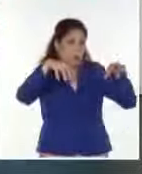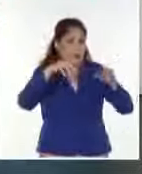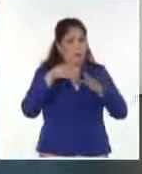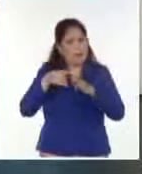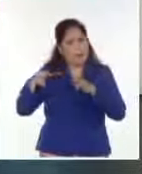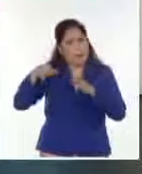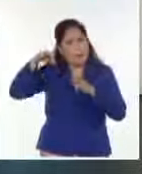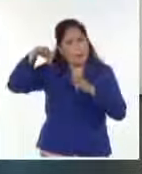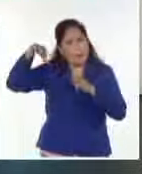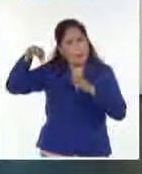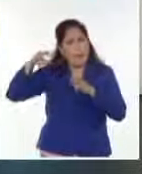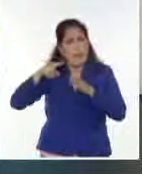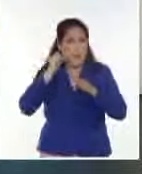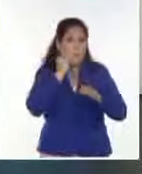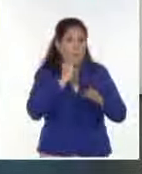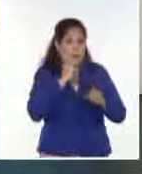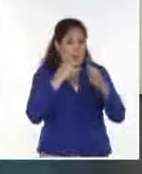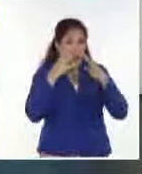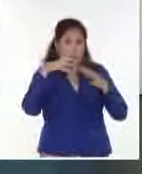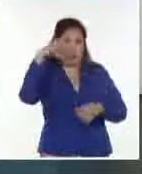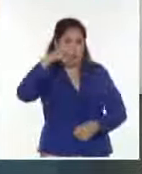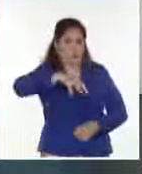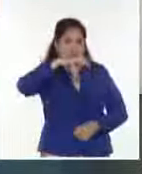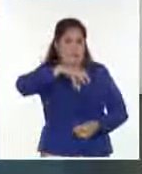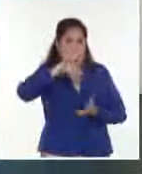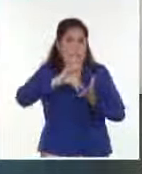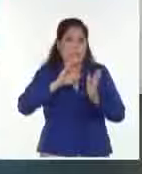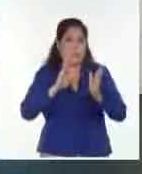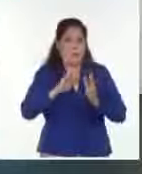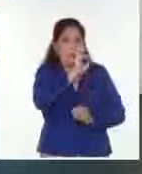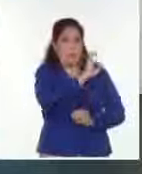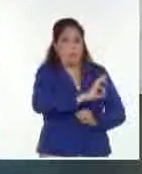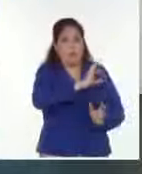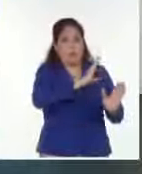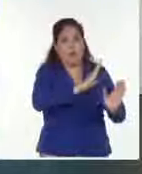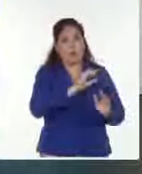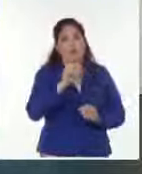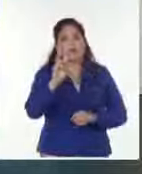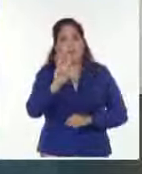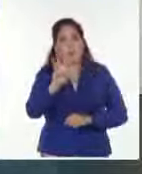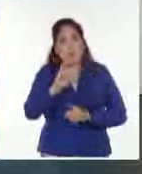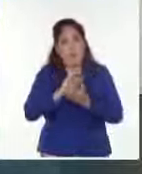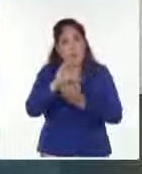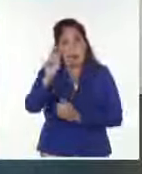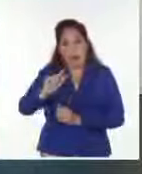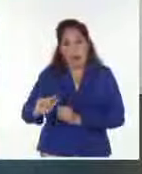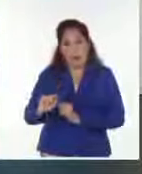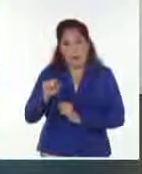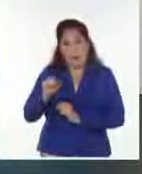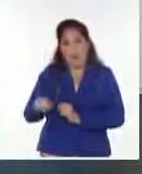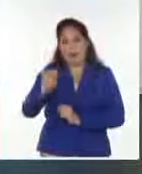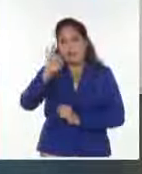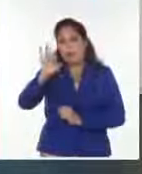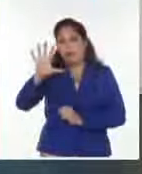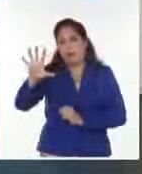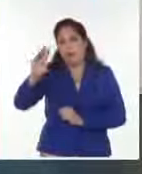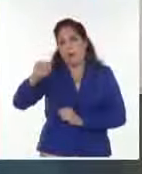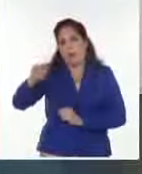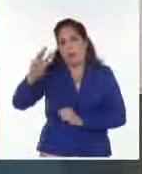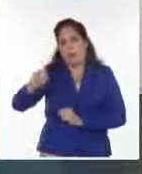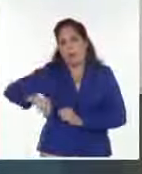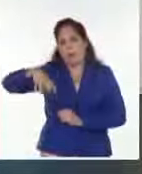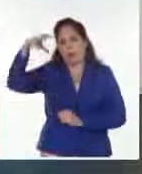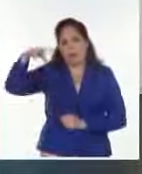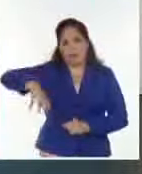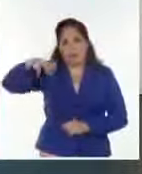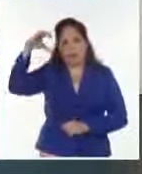también hubo acumulados importantes en las últimas horas. La estación meteorológica de Güines, en la provincia de Mayabeque, reportó 75 milímetros de